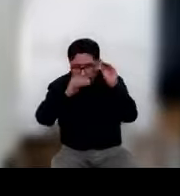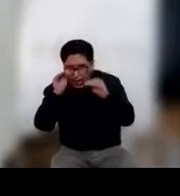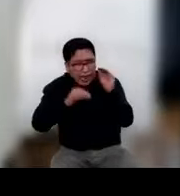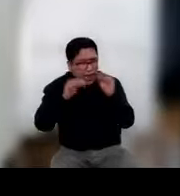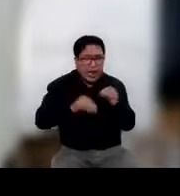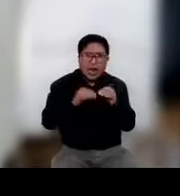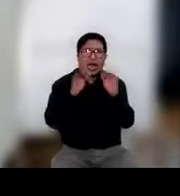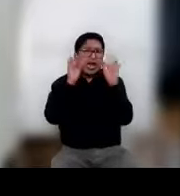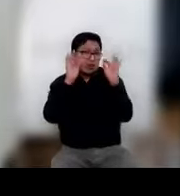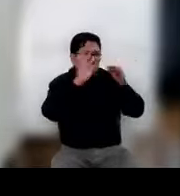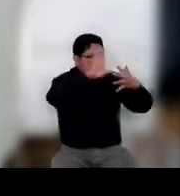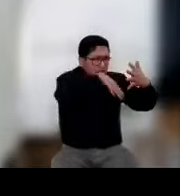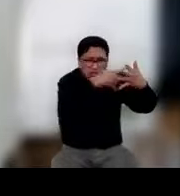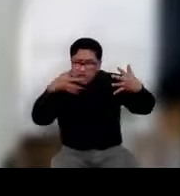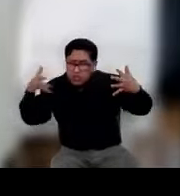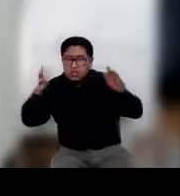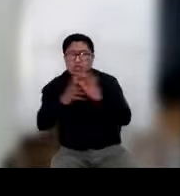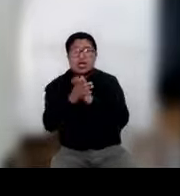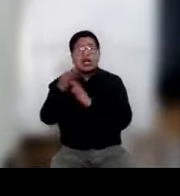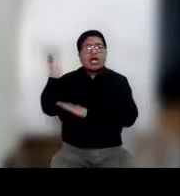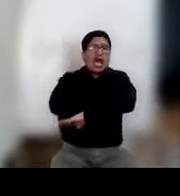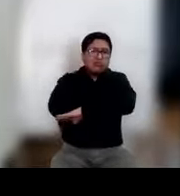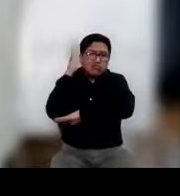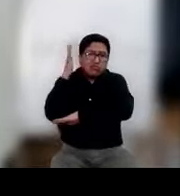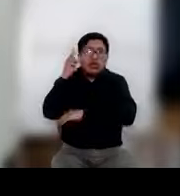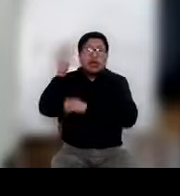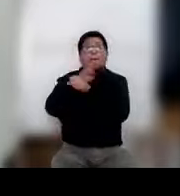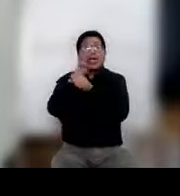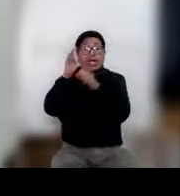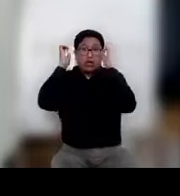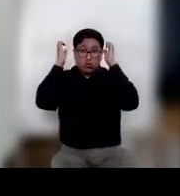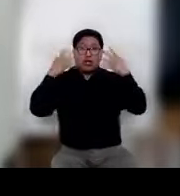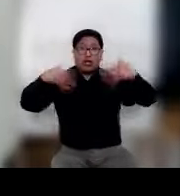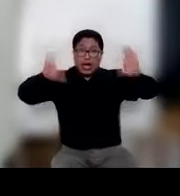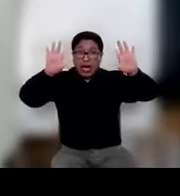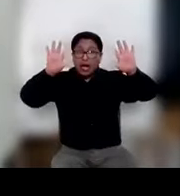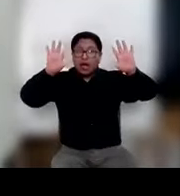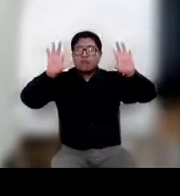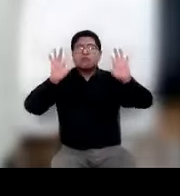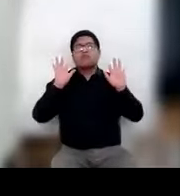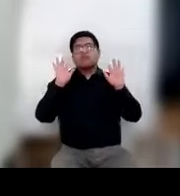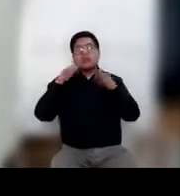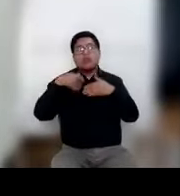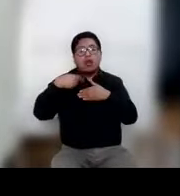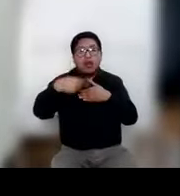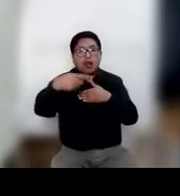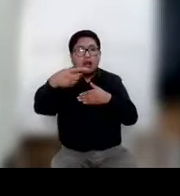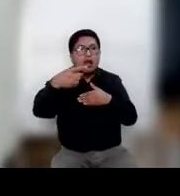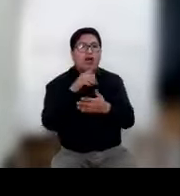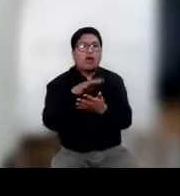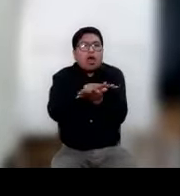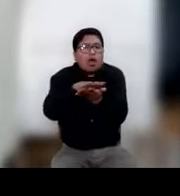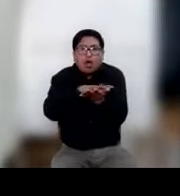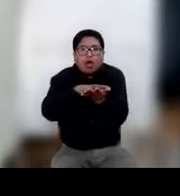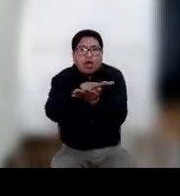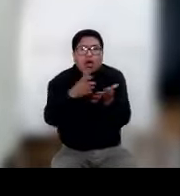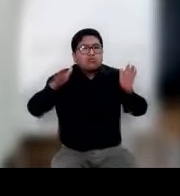se concluyó nos hicieron la presentación en el ministerio de educación pero lamentablemente nunca se puso en funcionamiento